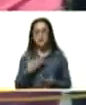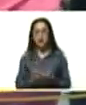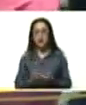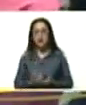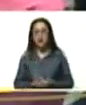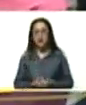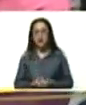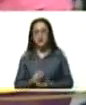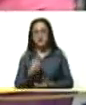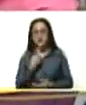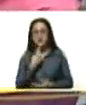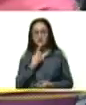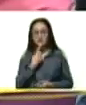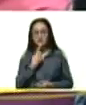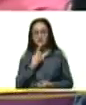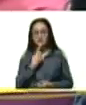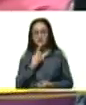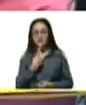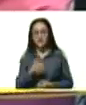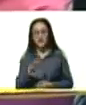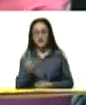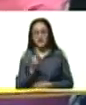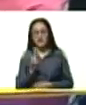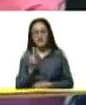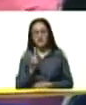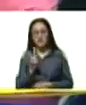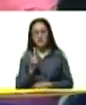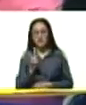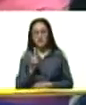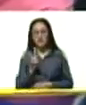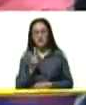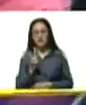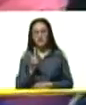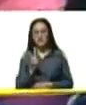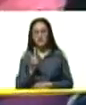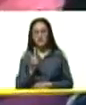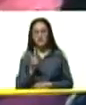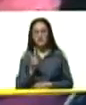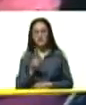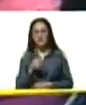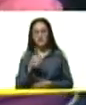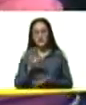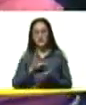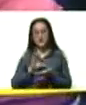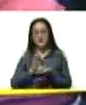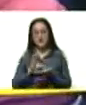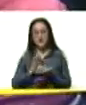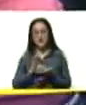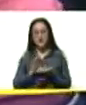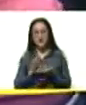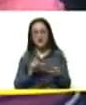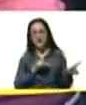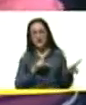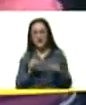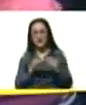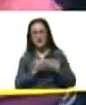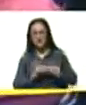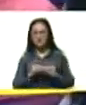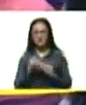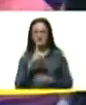en que le digamos a Venezuela y a la gran ciudad de la gran capital, listo, recuperados